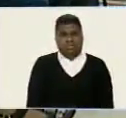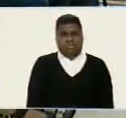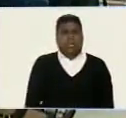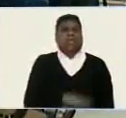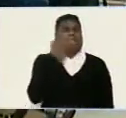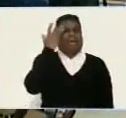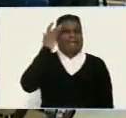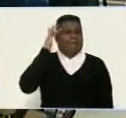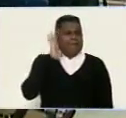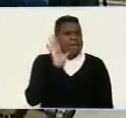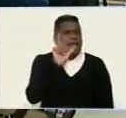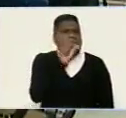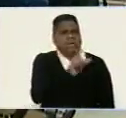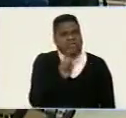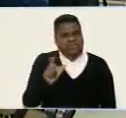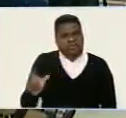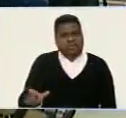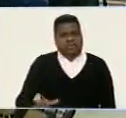crea,